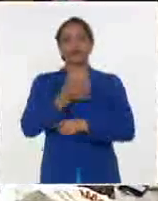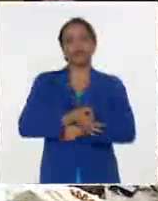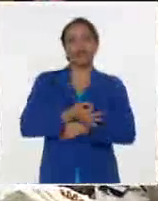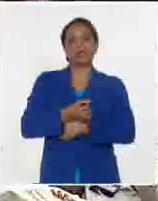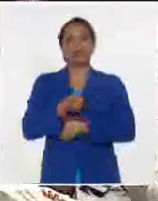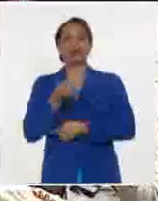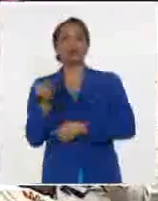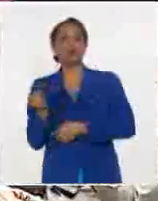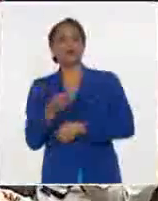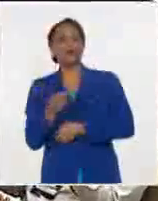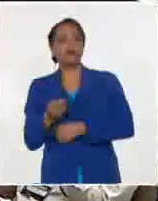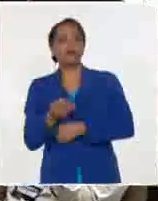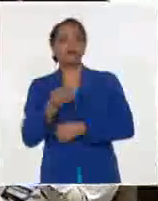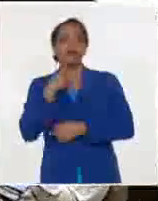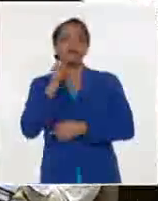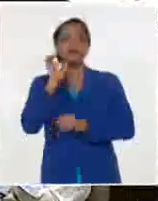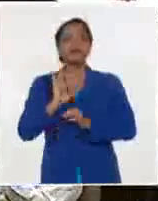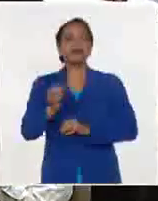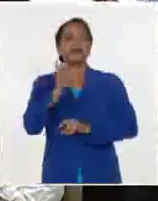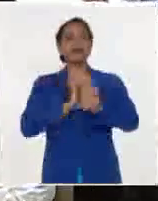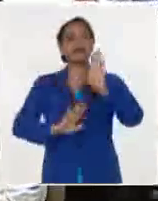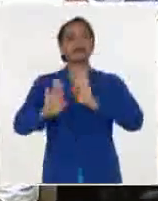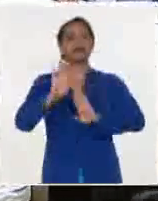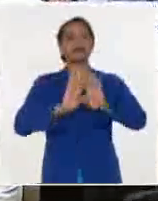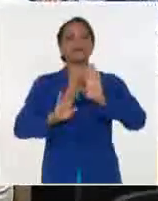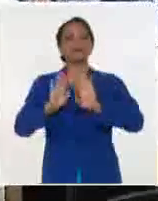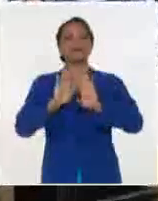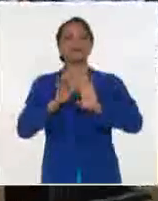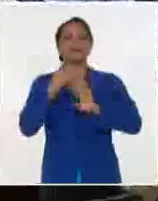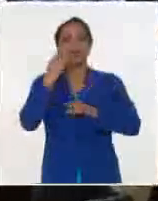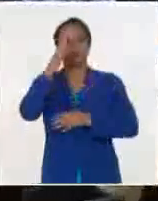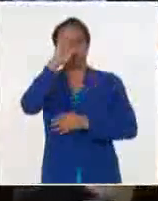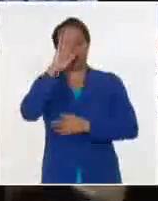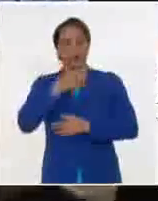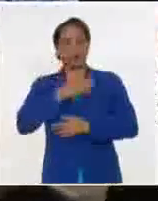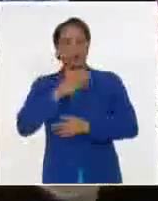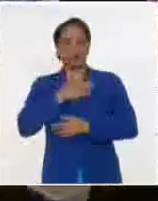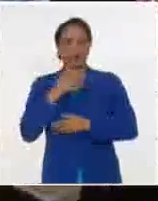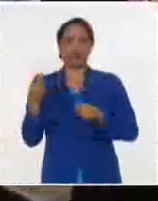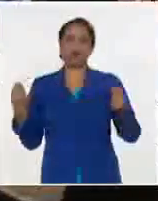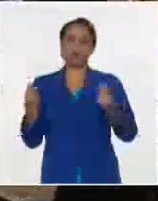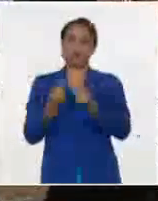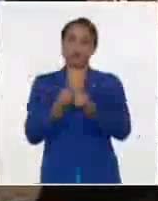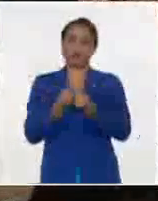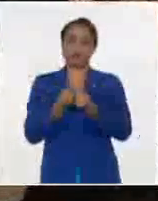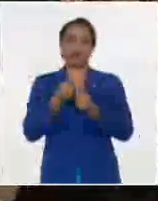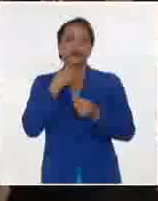desaciertos, salvando siempre lo que nos une por encima de todo lo que podría separarnos.